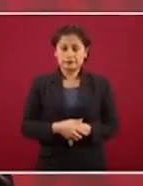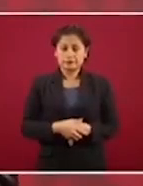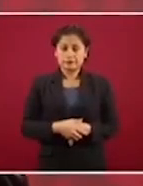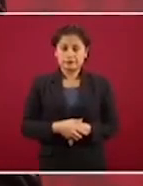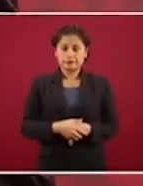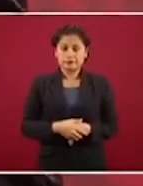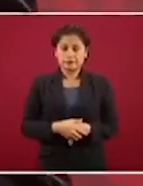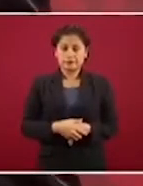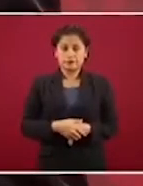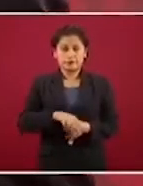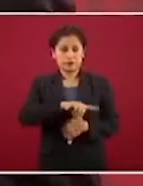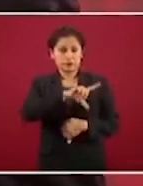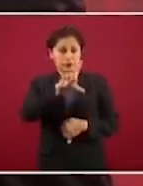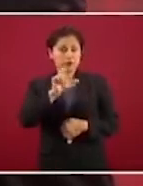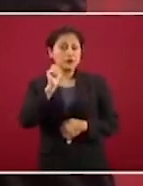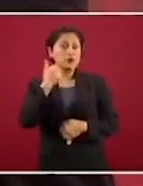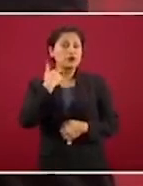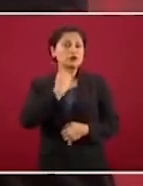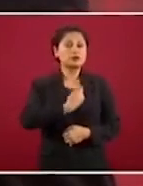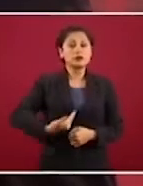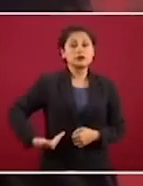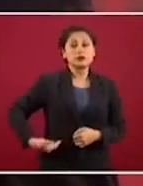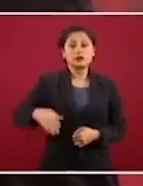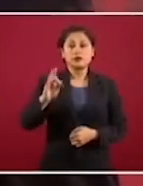Con Felipe Calderón